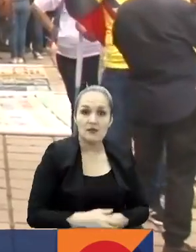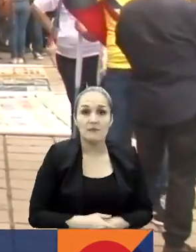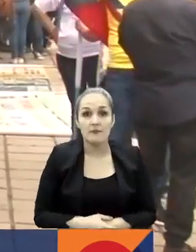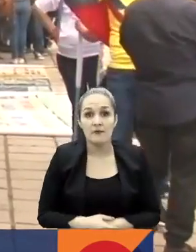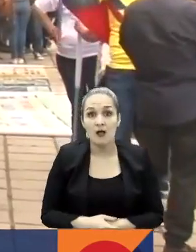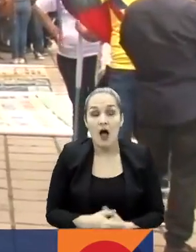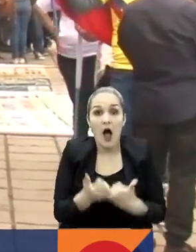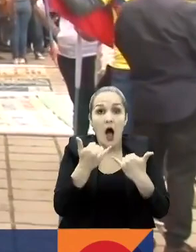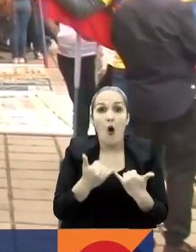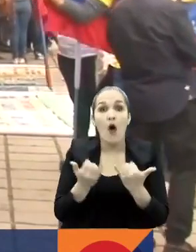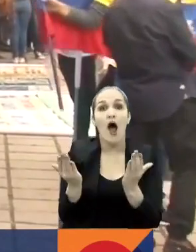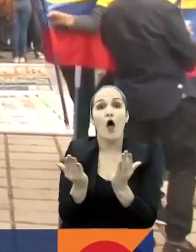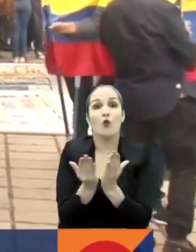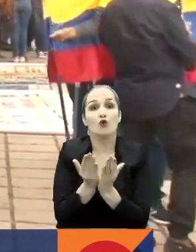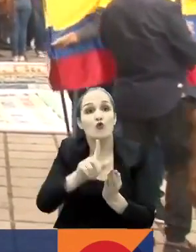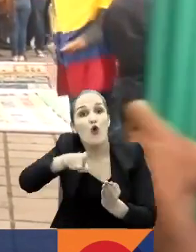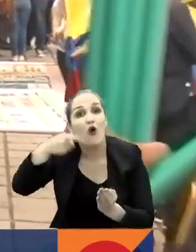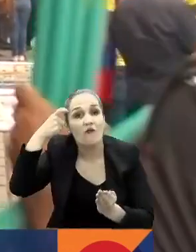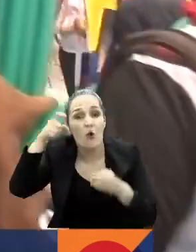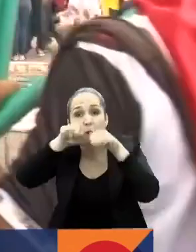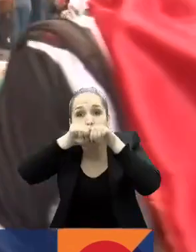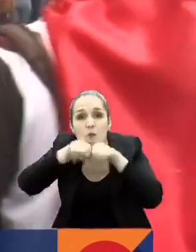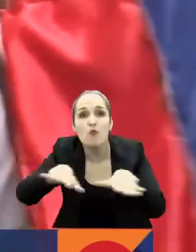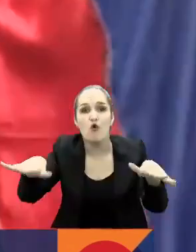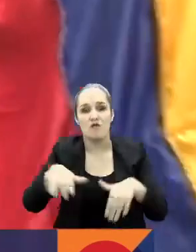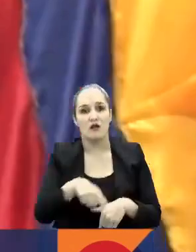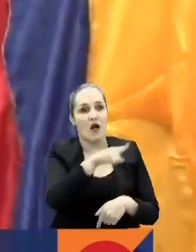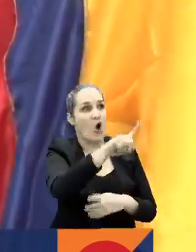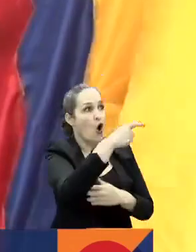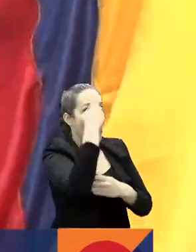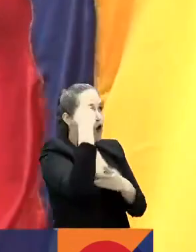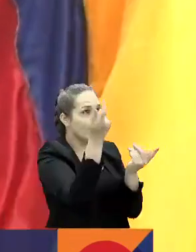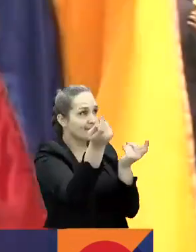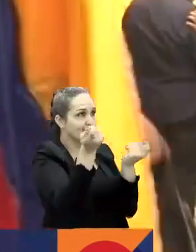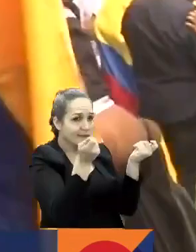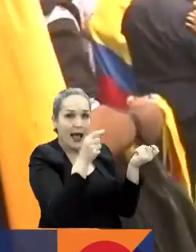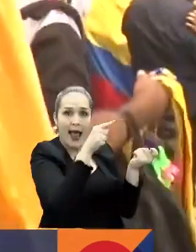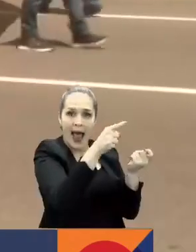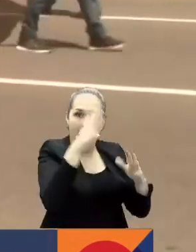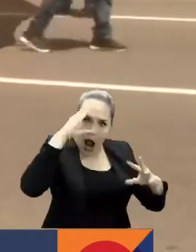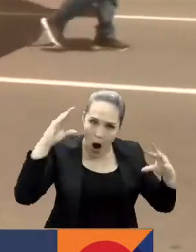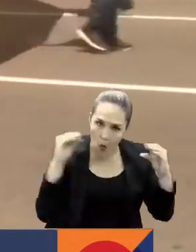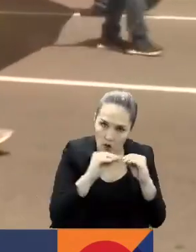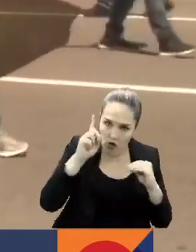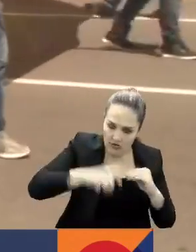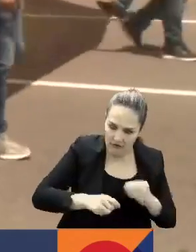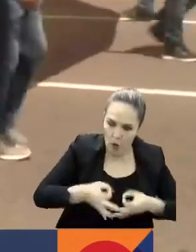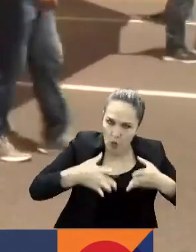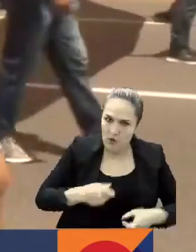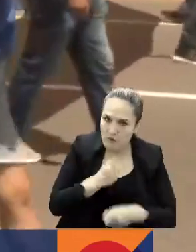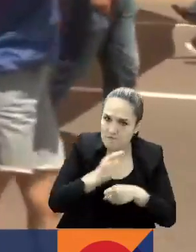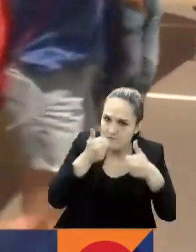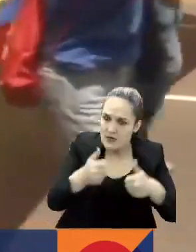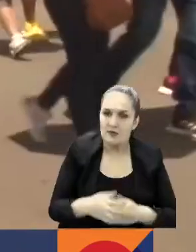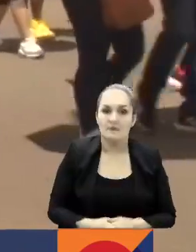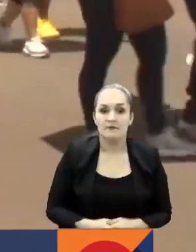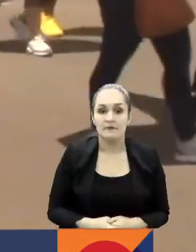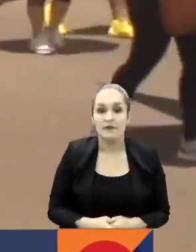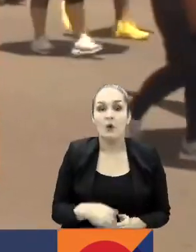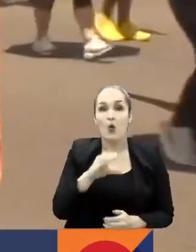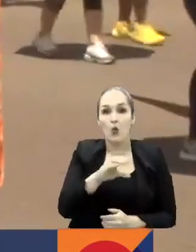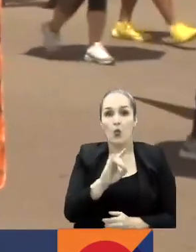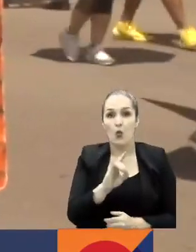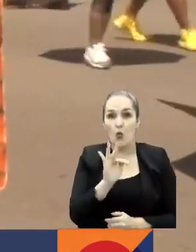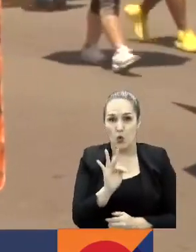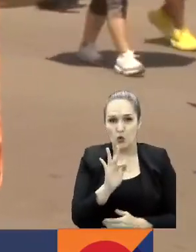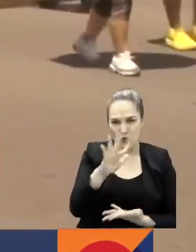educación pública administrada, dirigida por el Estado y por el cumplimiento de los acuerdos firmados. Representantes de la CUT Santander